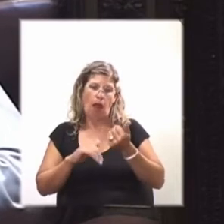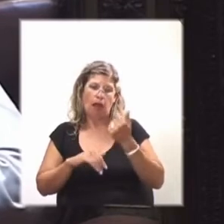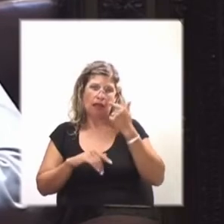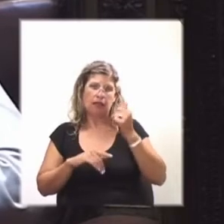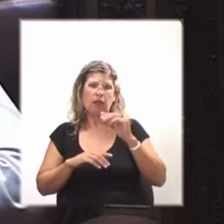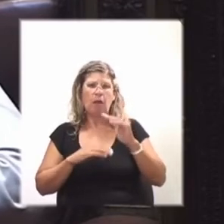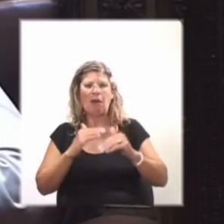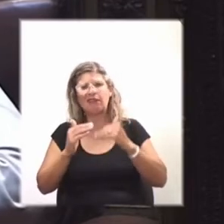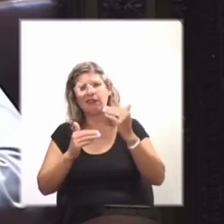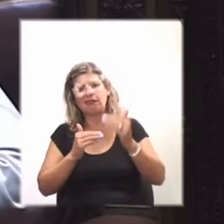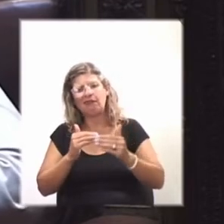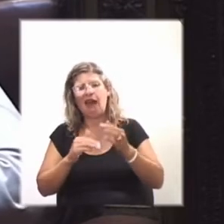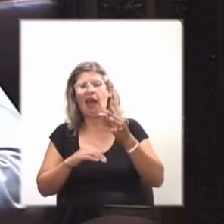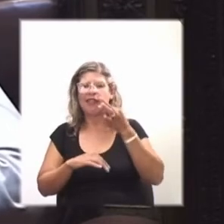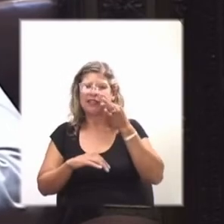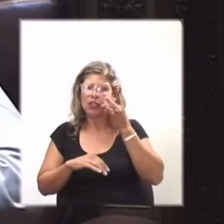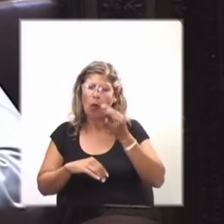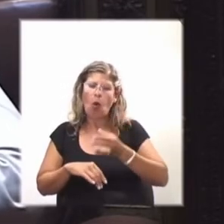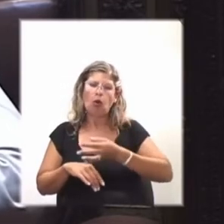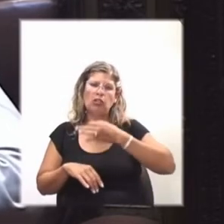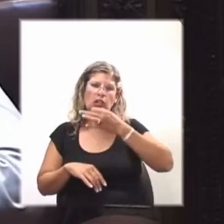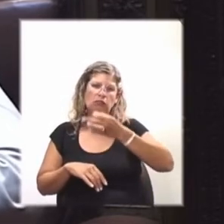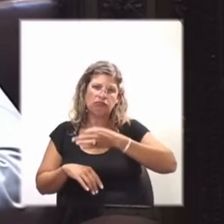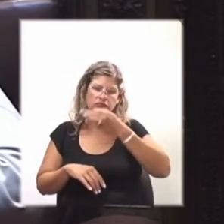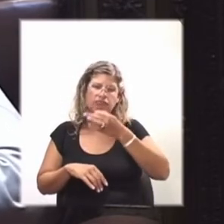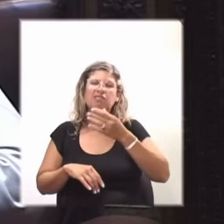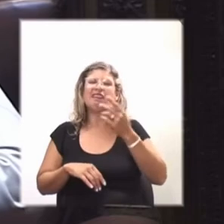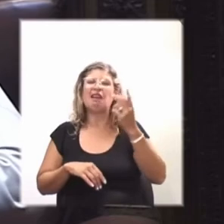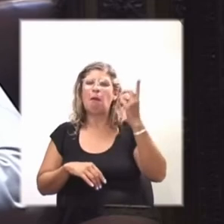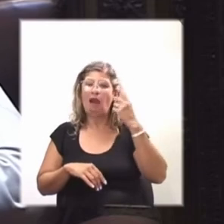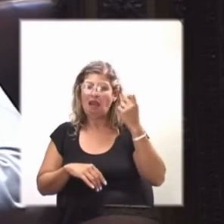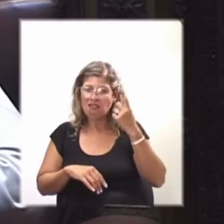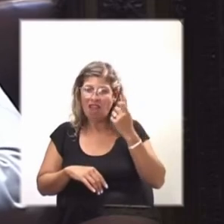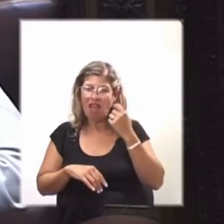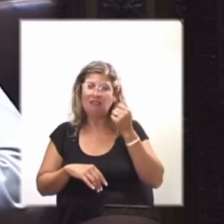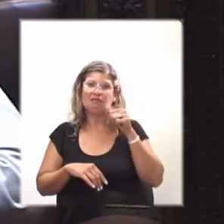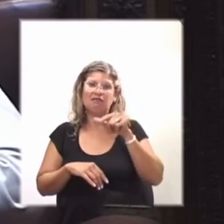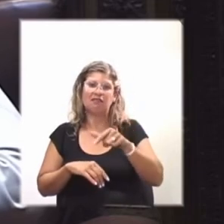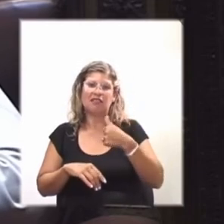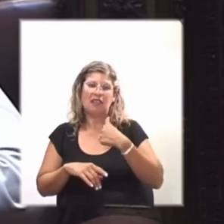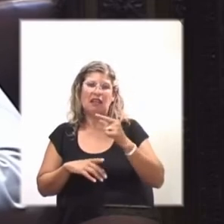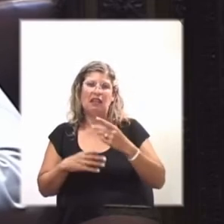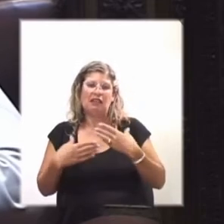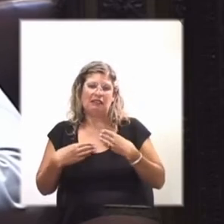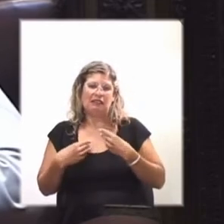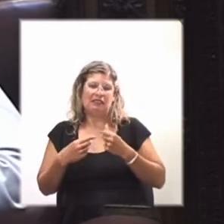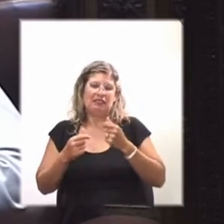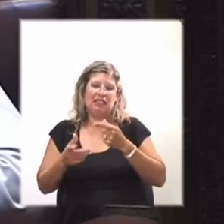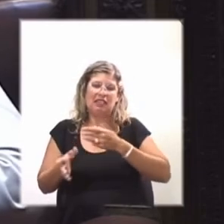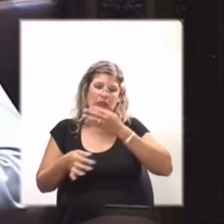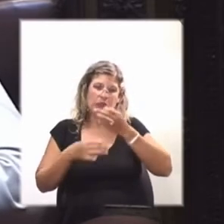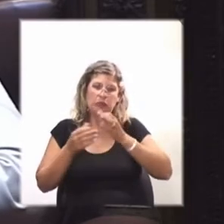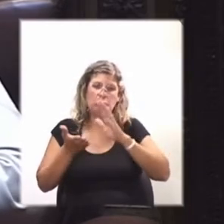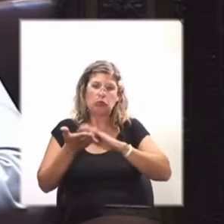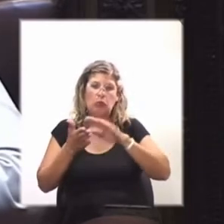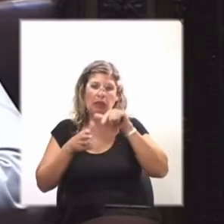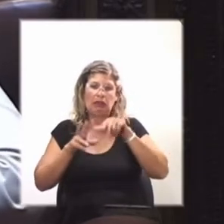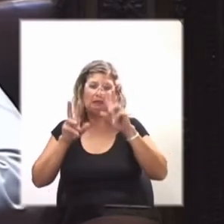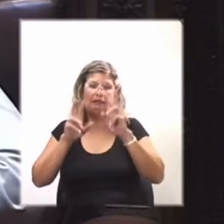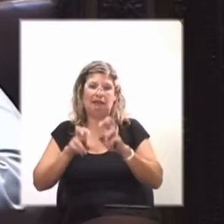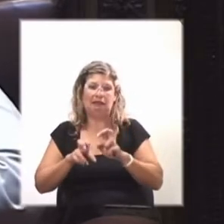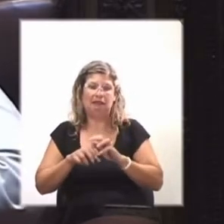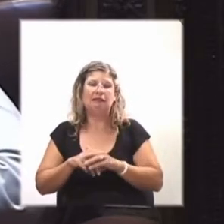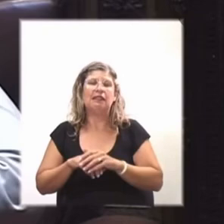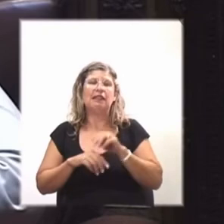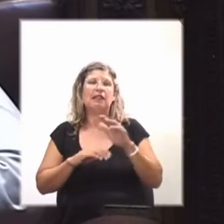valiosos testimonios y declaraciones y experiencias que se sienta pertinente expresar sobre este aspecto, y más